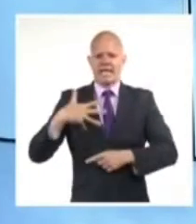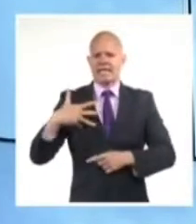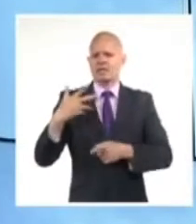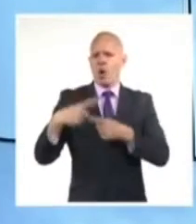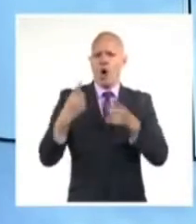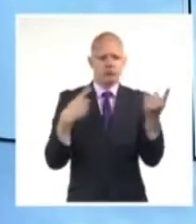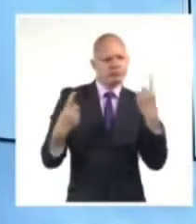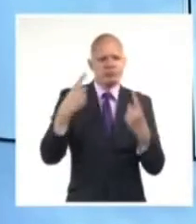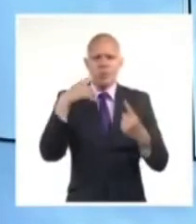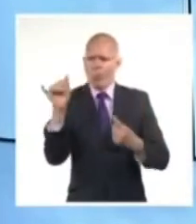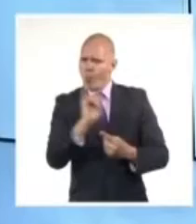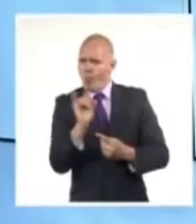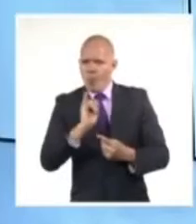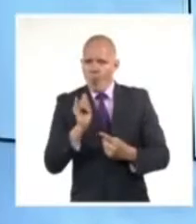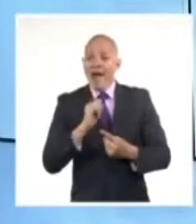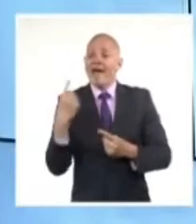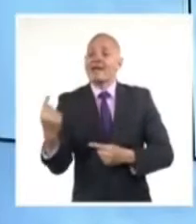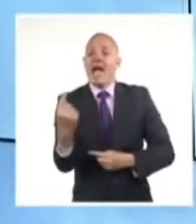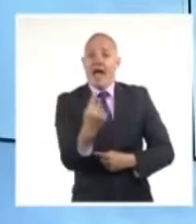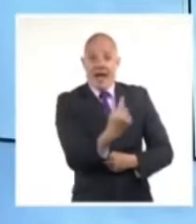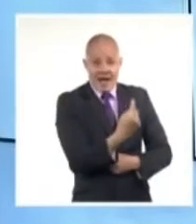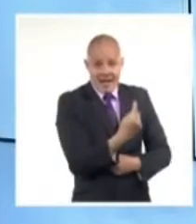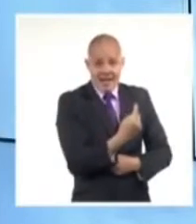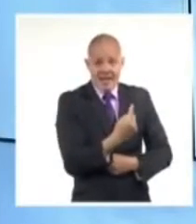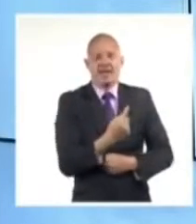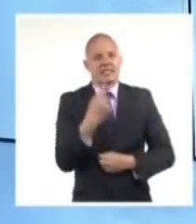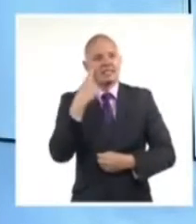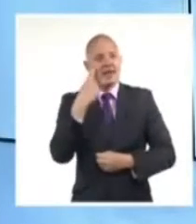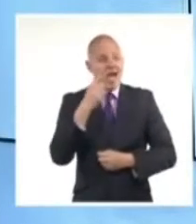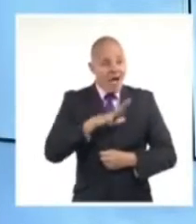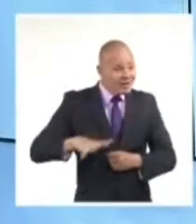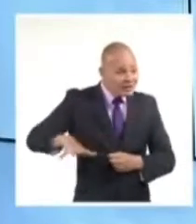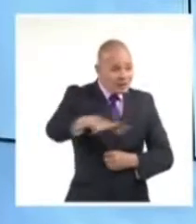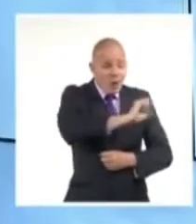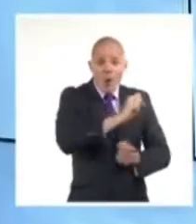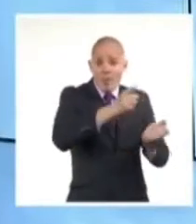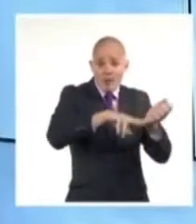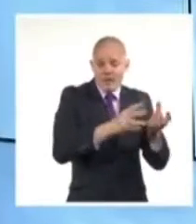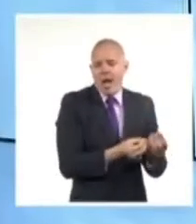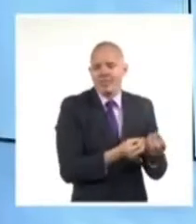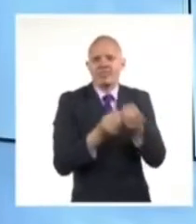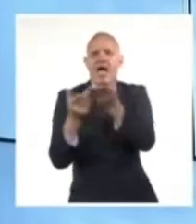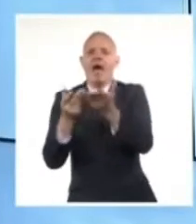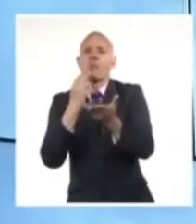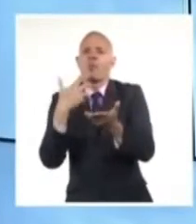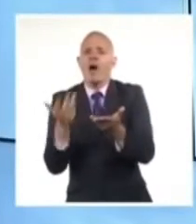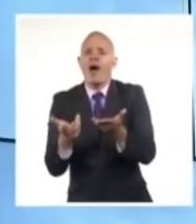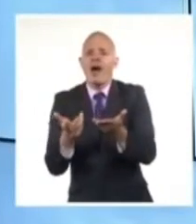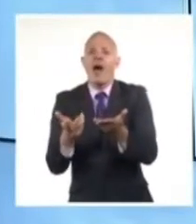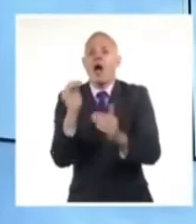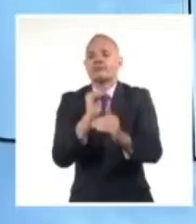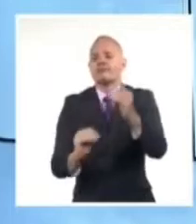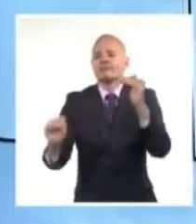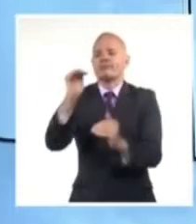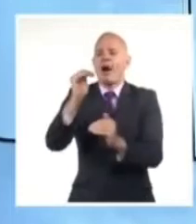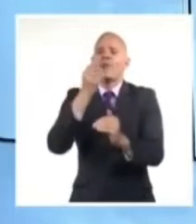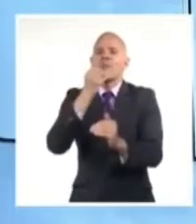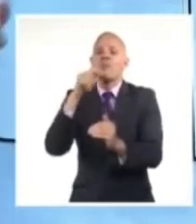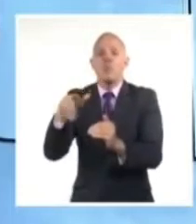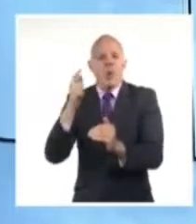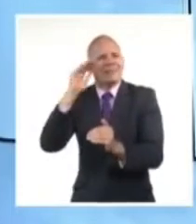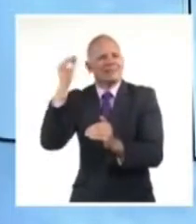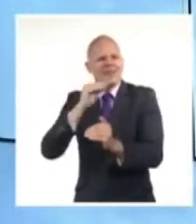en escenarios del desarrollo de la ciencia y que tributan desde sus capacidades a la formación de ese contenido